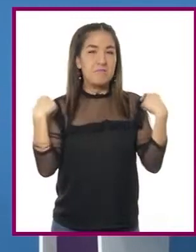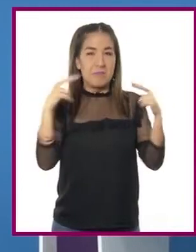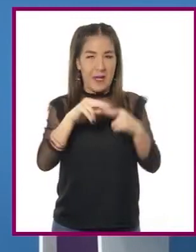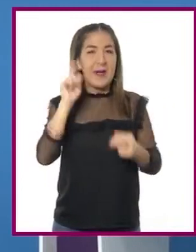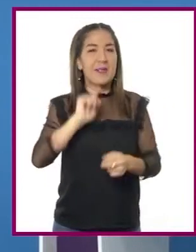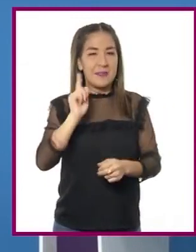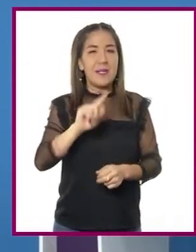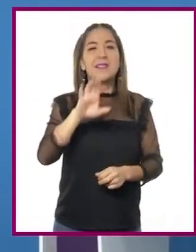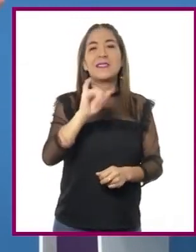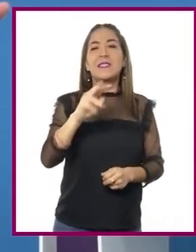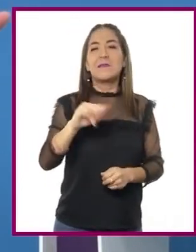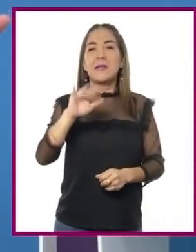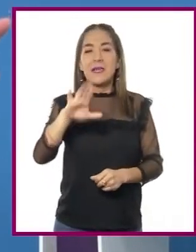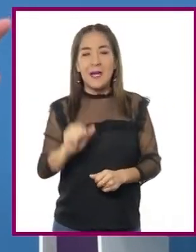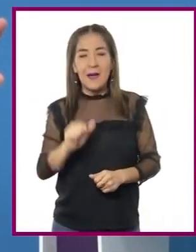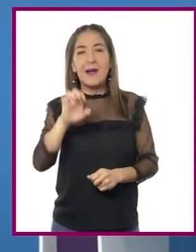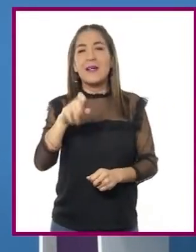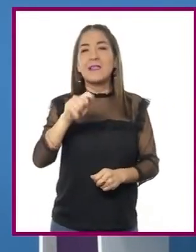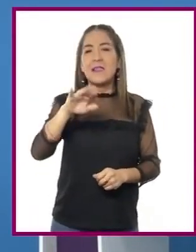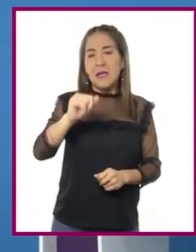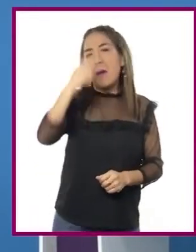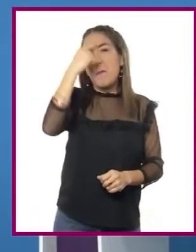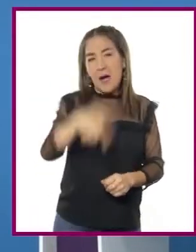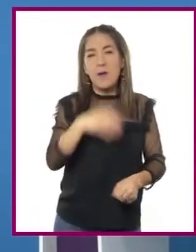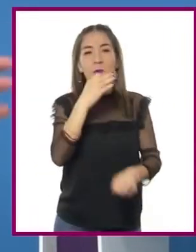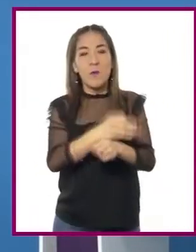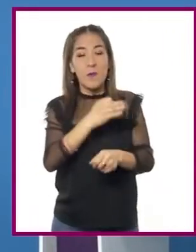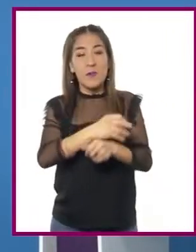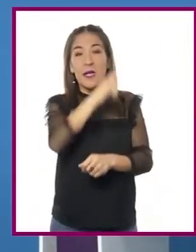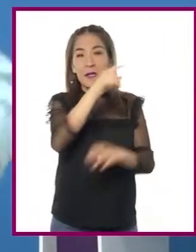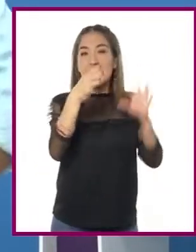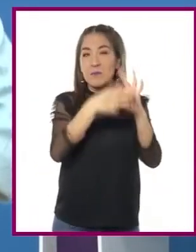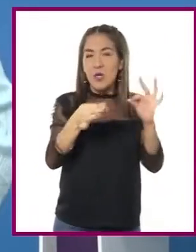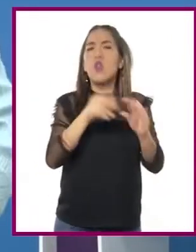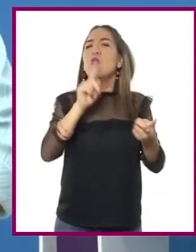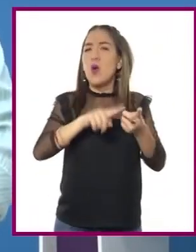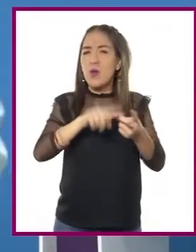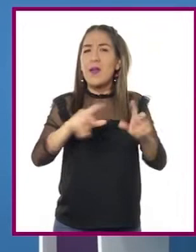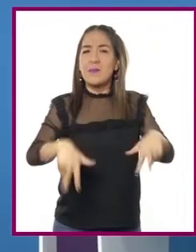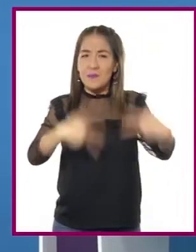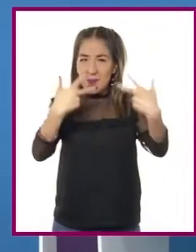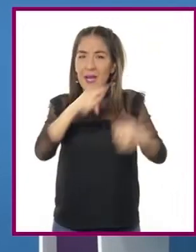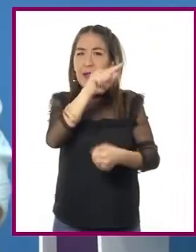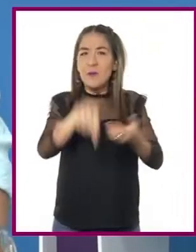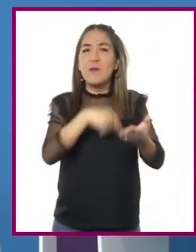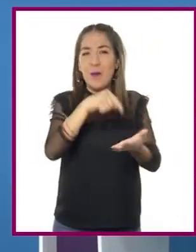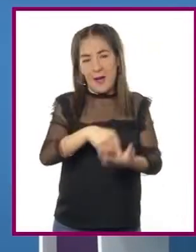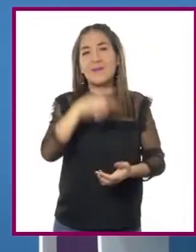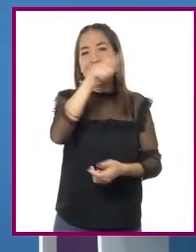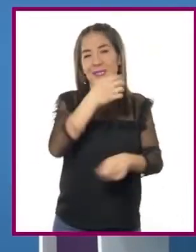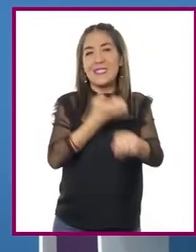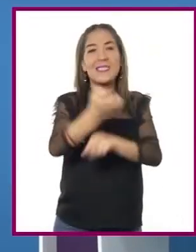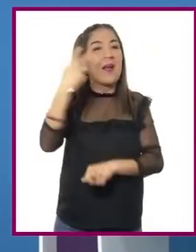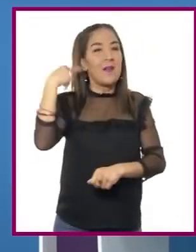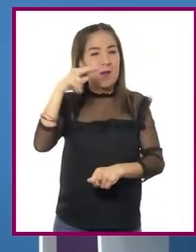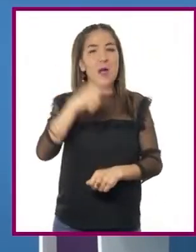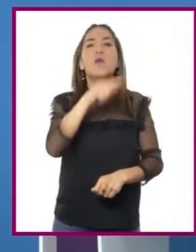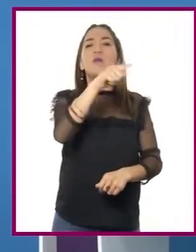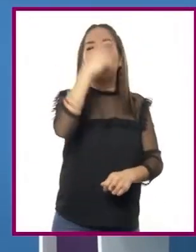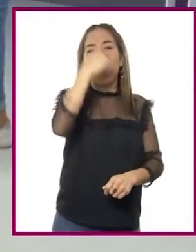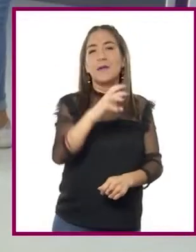Formación Cívica y Ética, quien nos acompaña desde el estado de Veracruz y nos ayudará a responder la